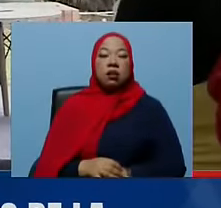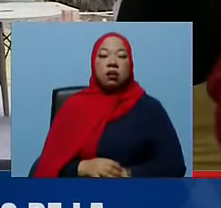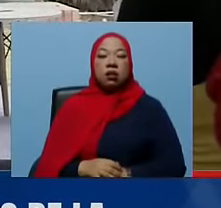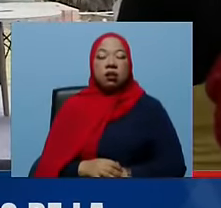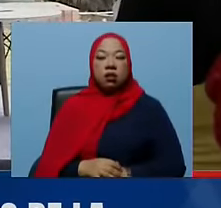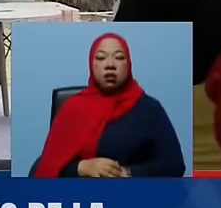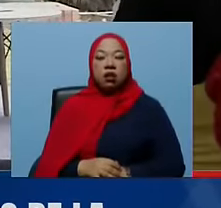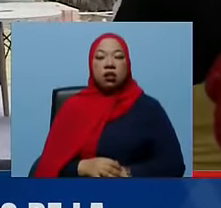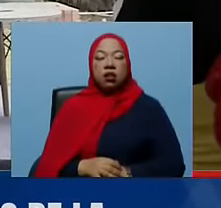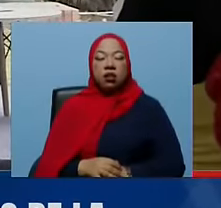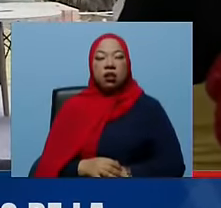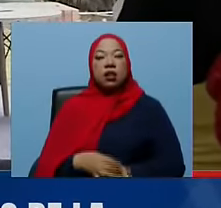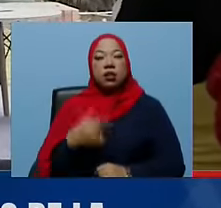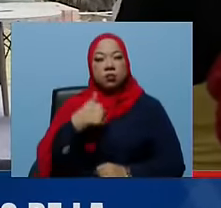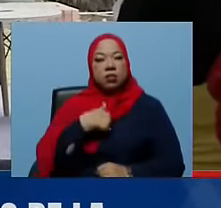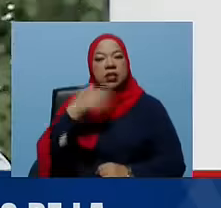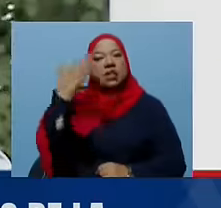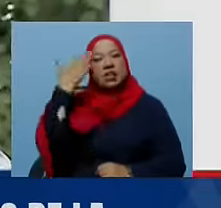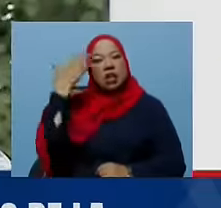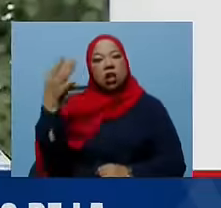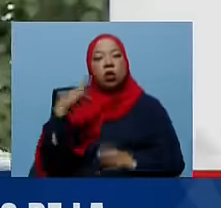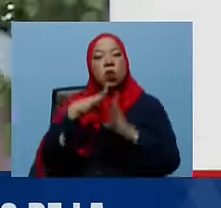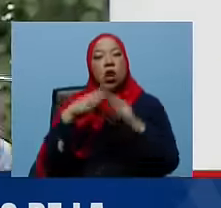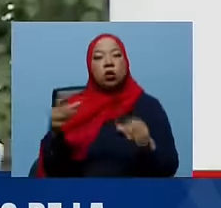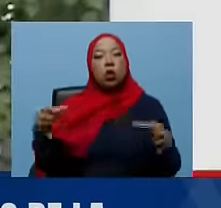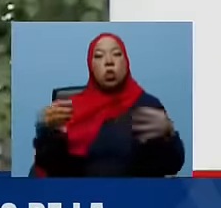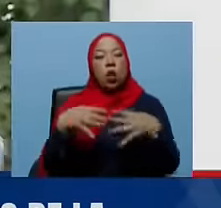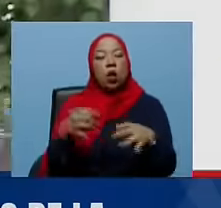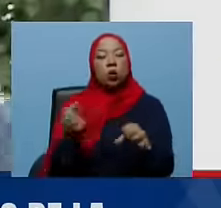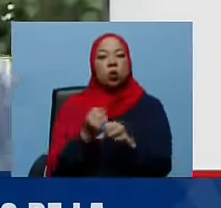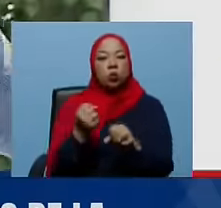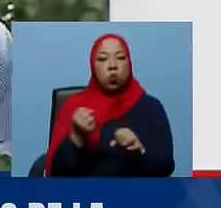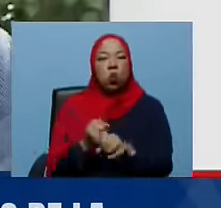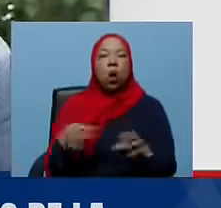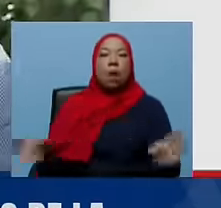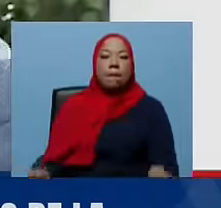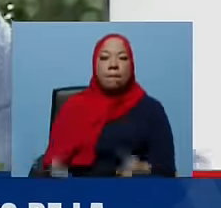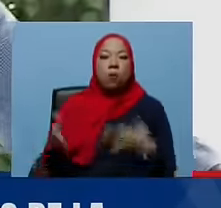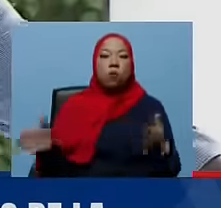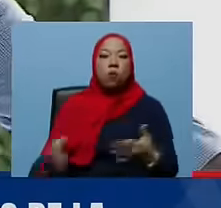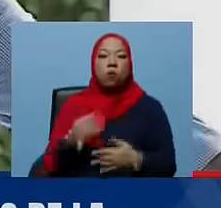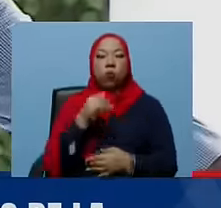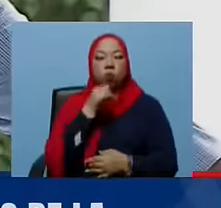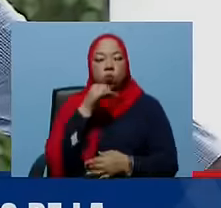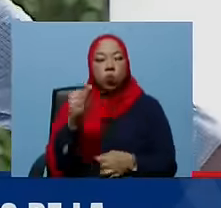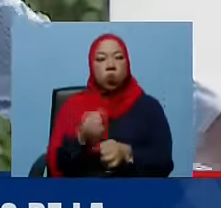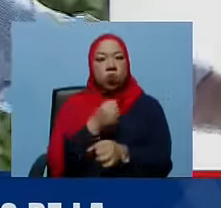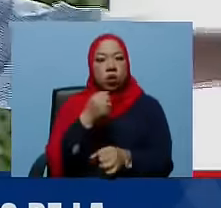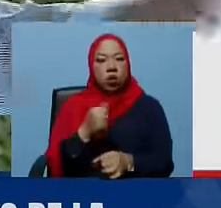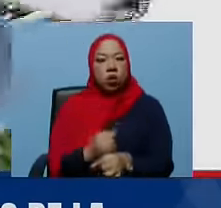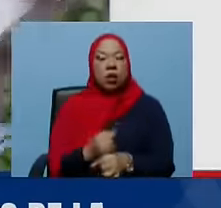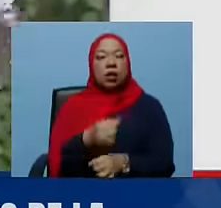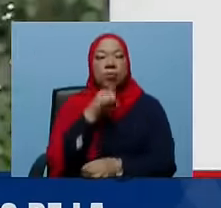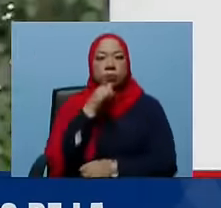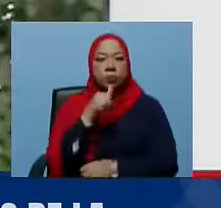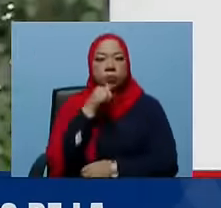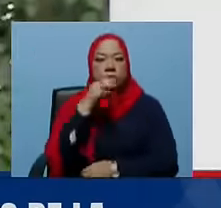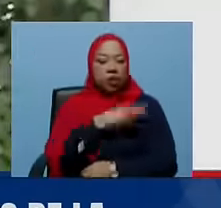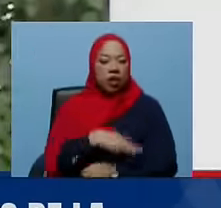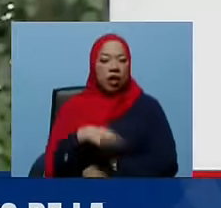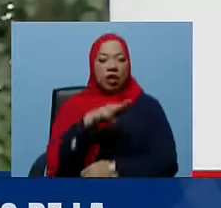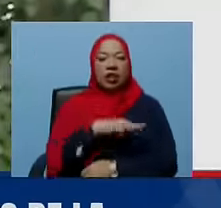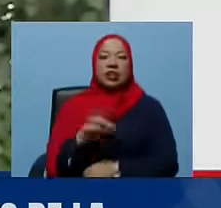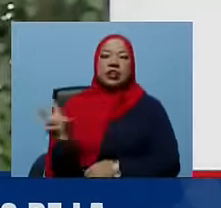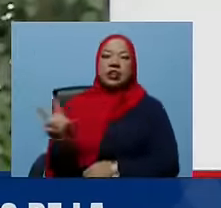Bueno, mi saludo a todo el equipo promotor de la gran